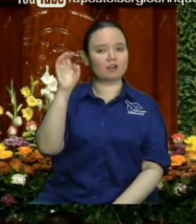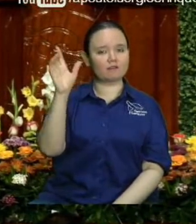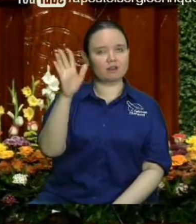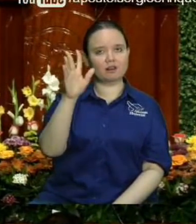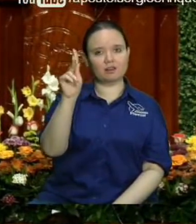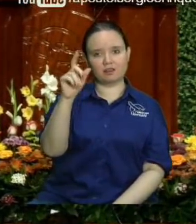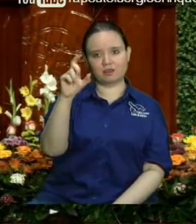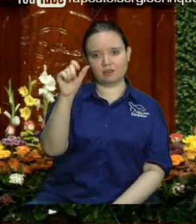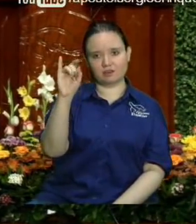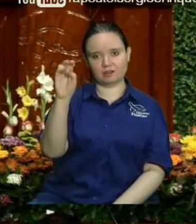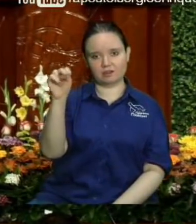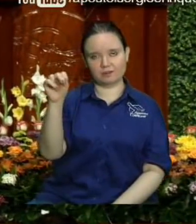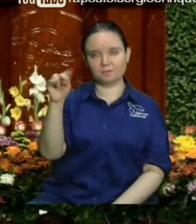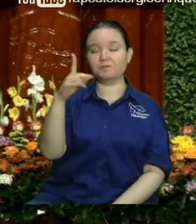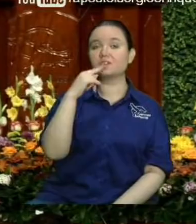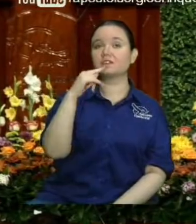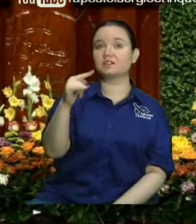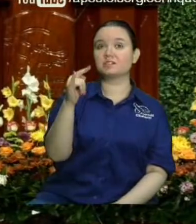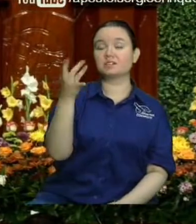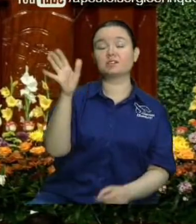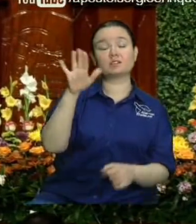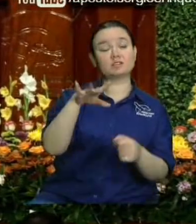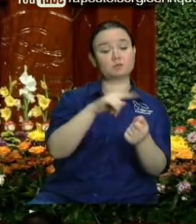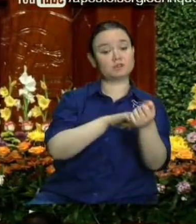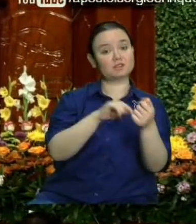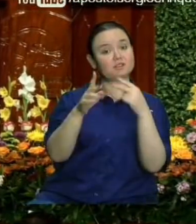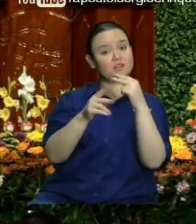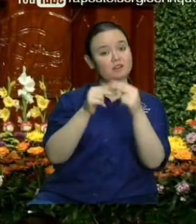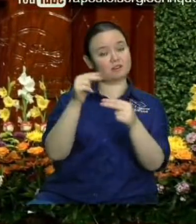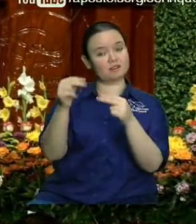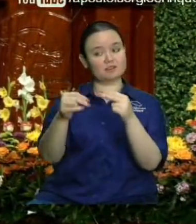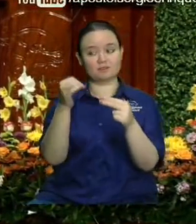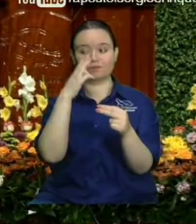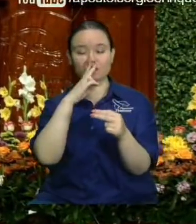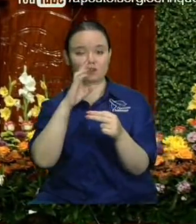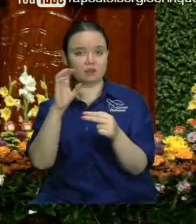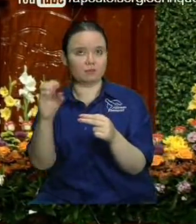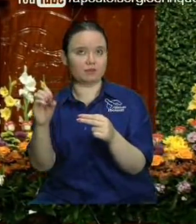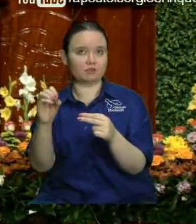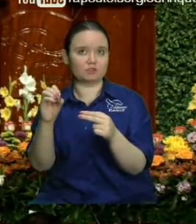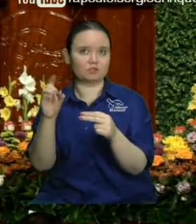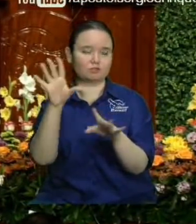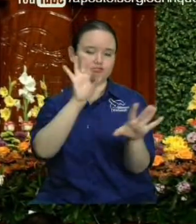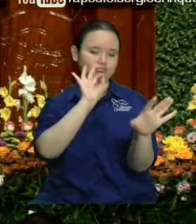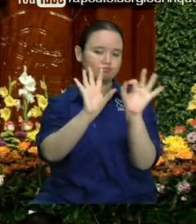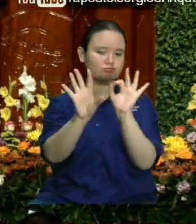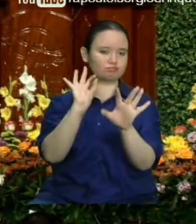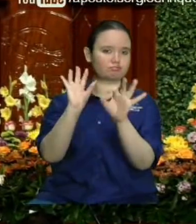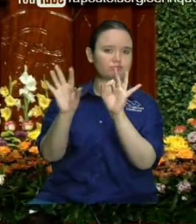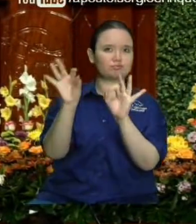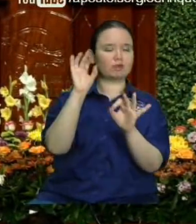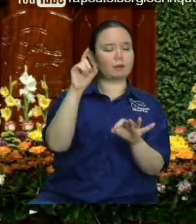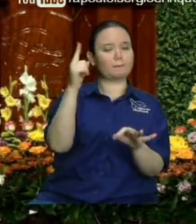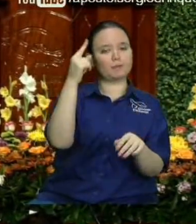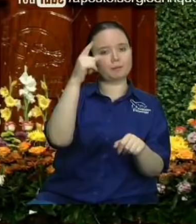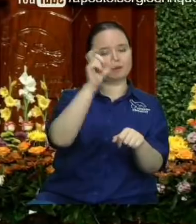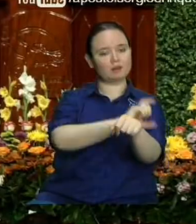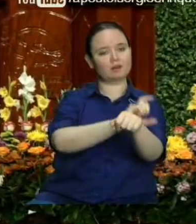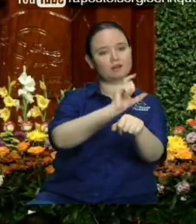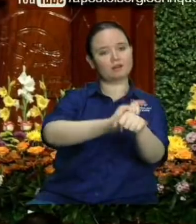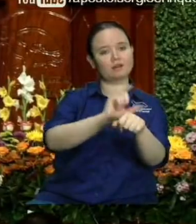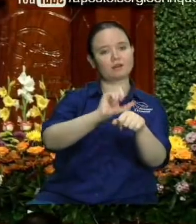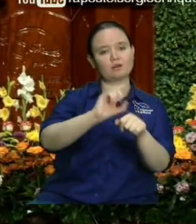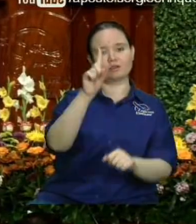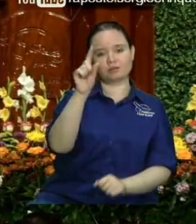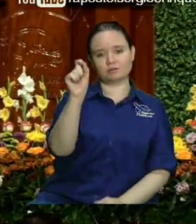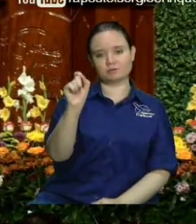Set y los demás descendientes, que se los pongo ahí, eso los agarré primero de Primera de Crónicas, primer libro de Crónicas